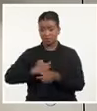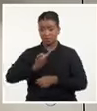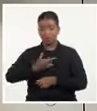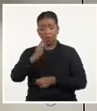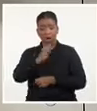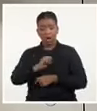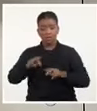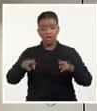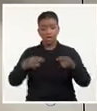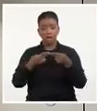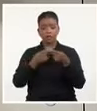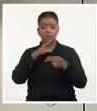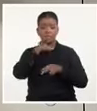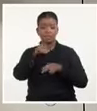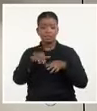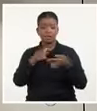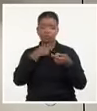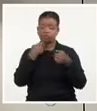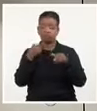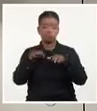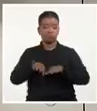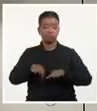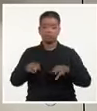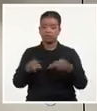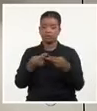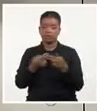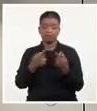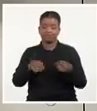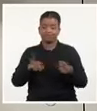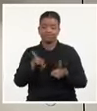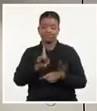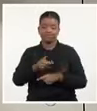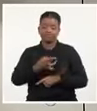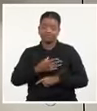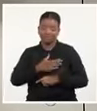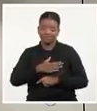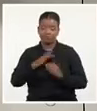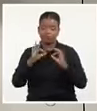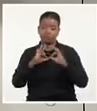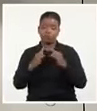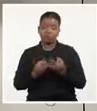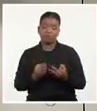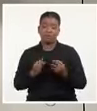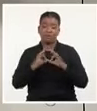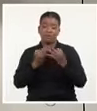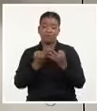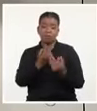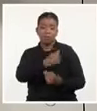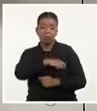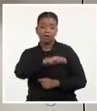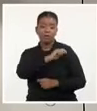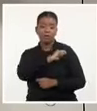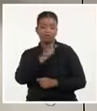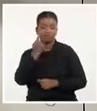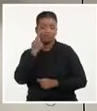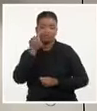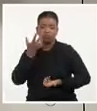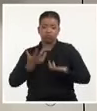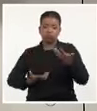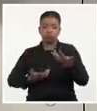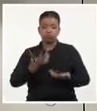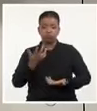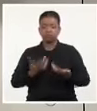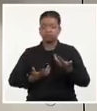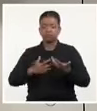organizadoras del evento, manifiestan su solidaridad con el pueblo y las autoridades matanceras y expresan su disposición a retomar